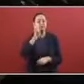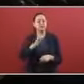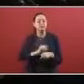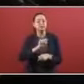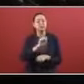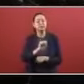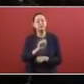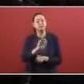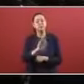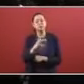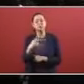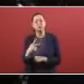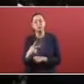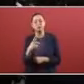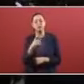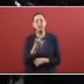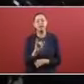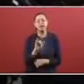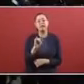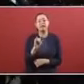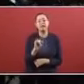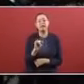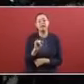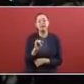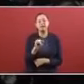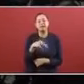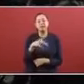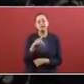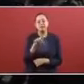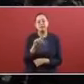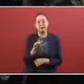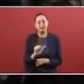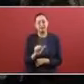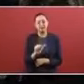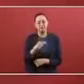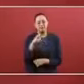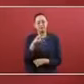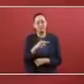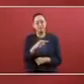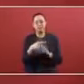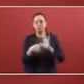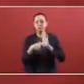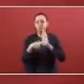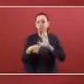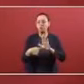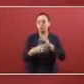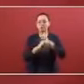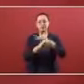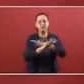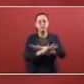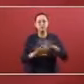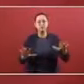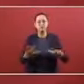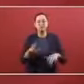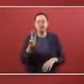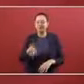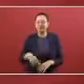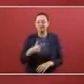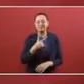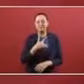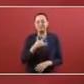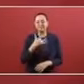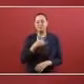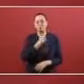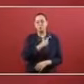Sandoval, para que se informe, cosa que me da mucho gusto, que